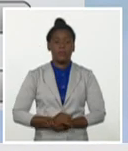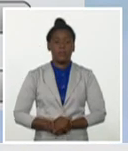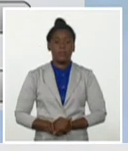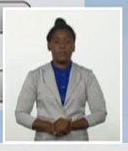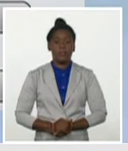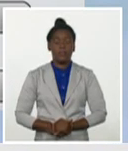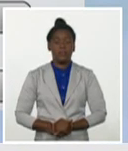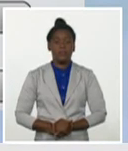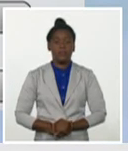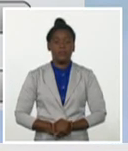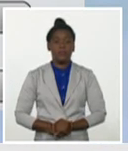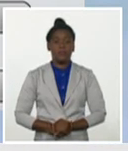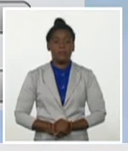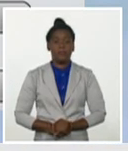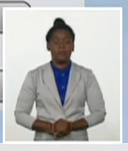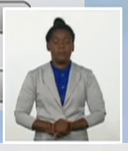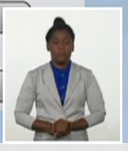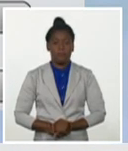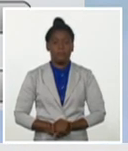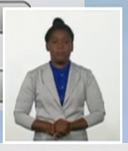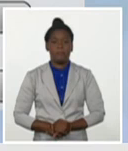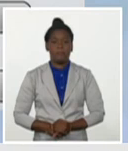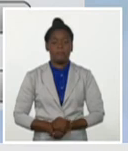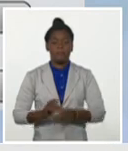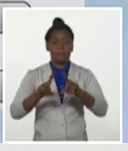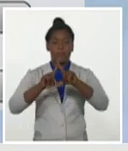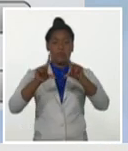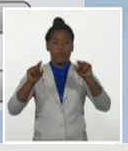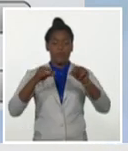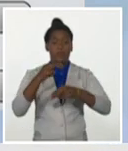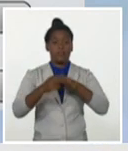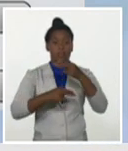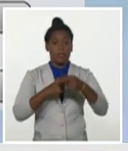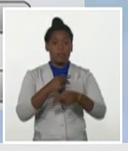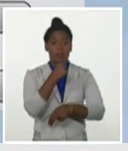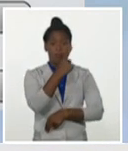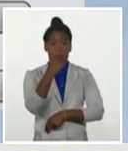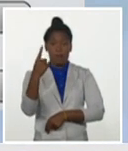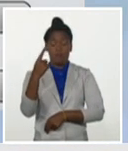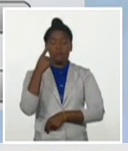De esta forma, en Cuba ya se han procesado